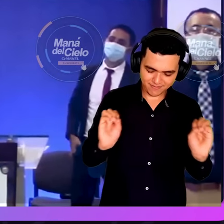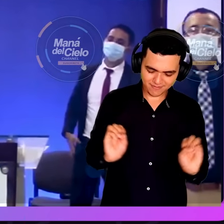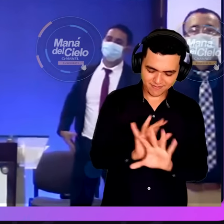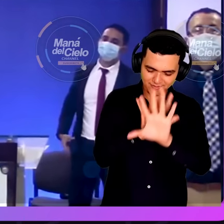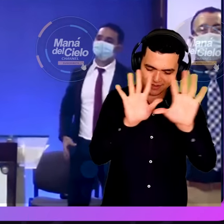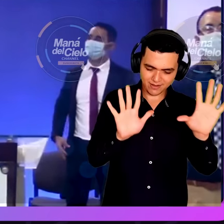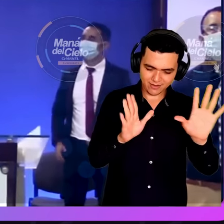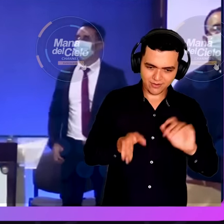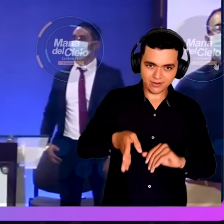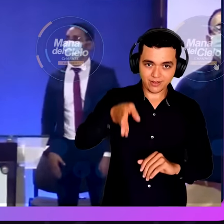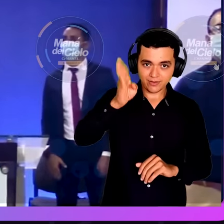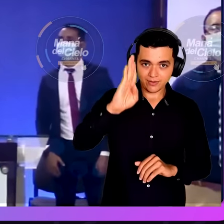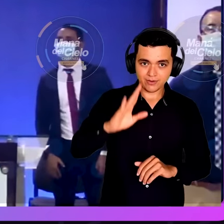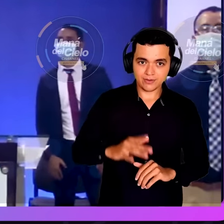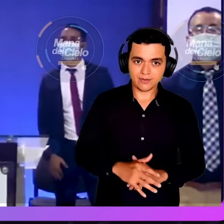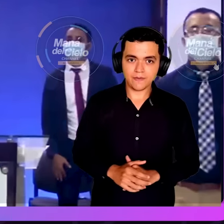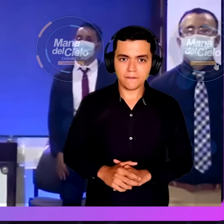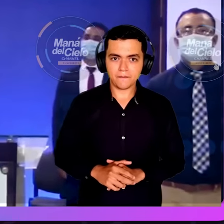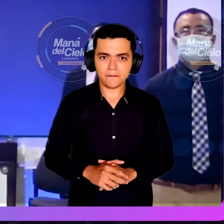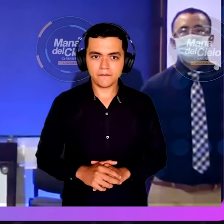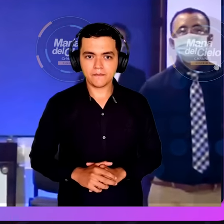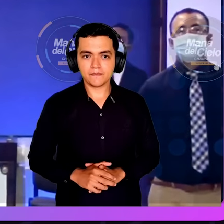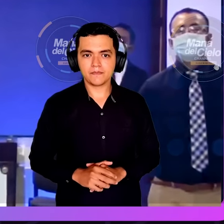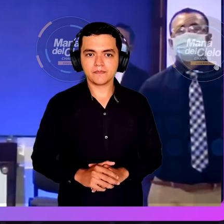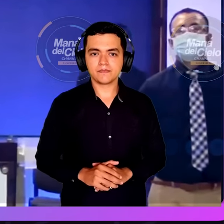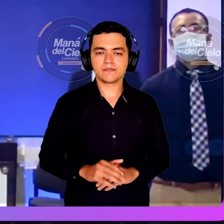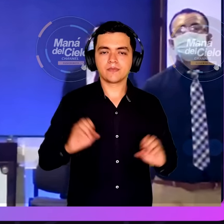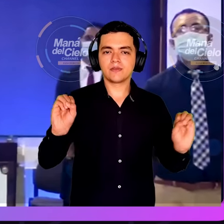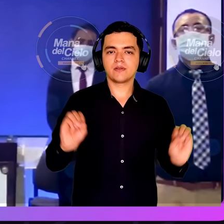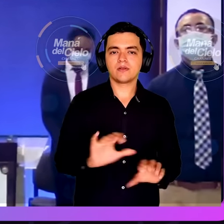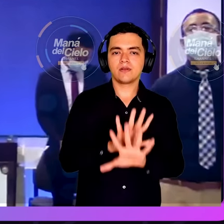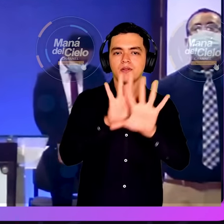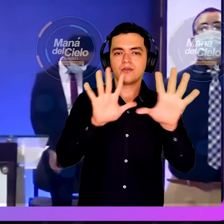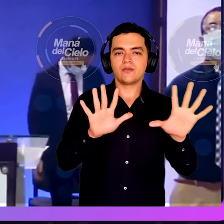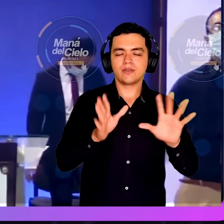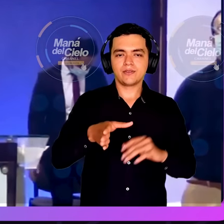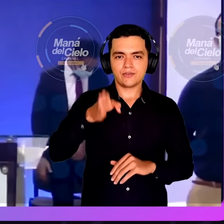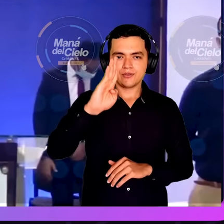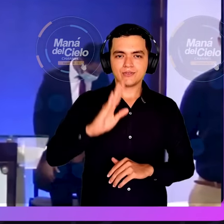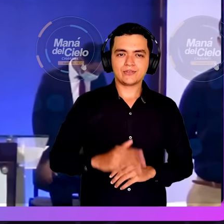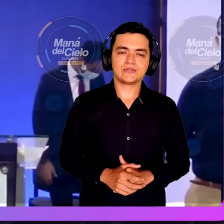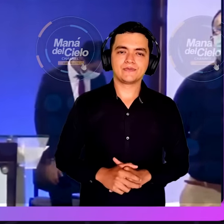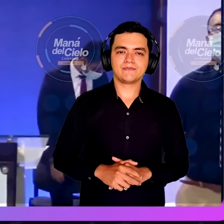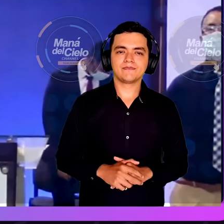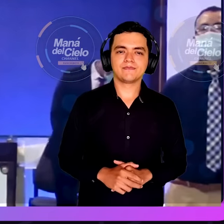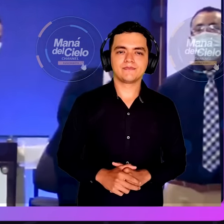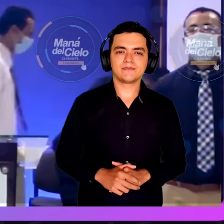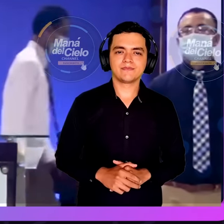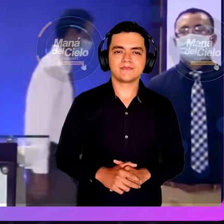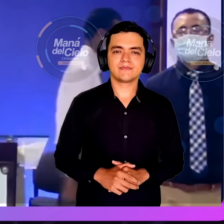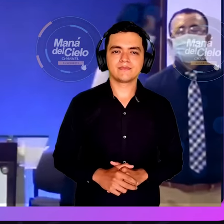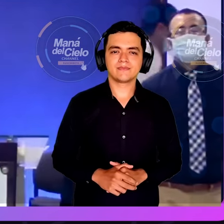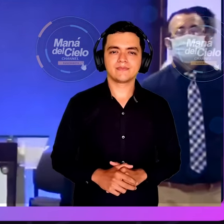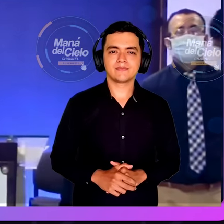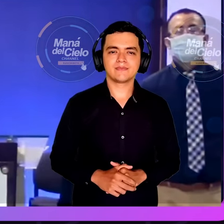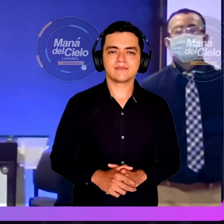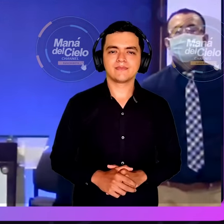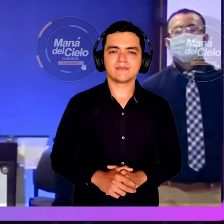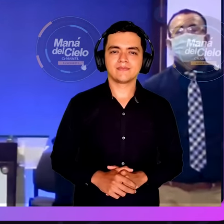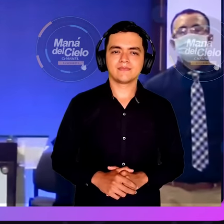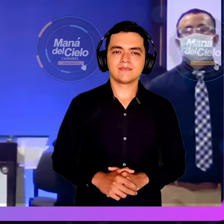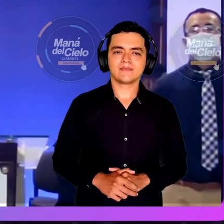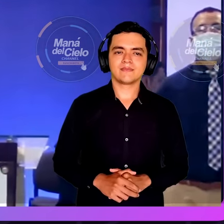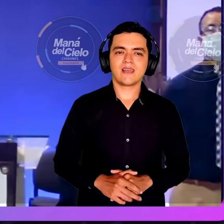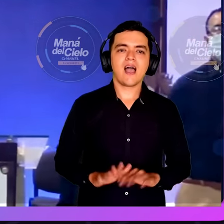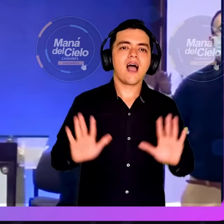mañana? ¿Hueles a amargura? ¿Hueles a resentimiento? ¿Hueles a enojo? ¿Hueles a envidia? ¿Hueles a avaricia? Ah, pero cuando tú te acercas a